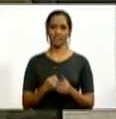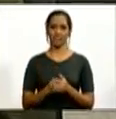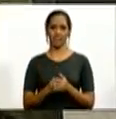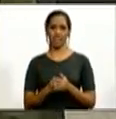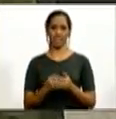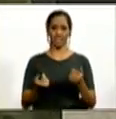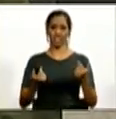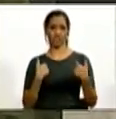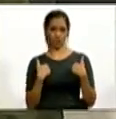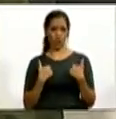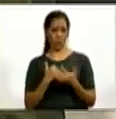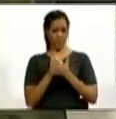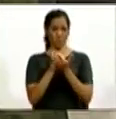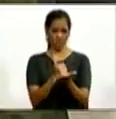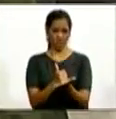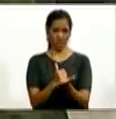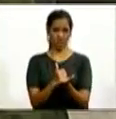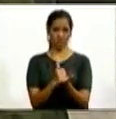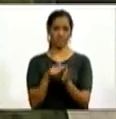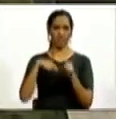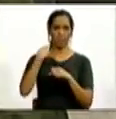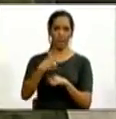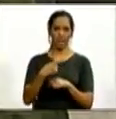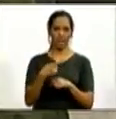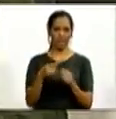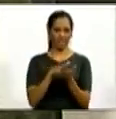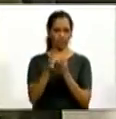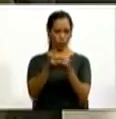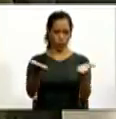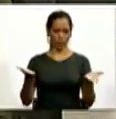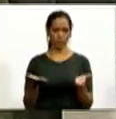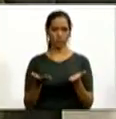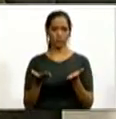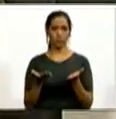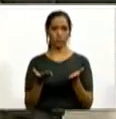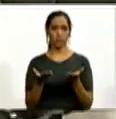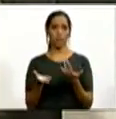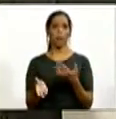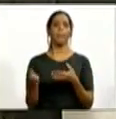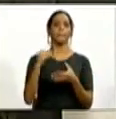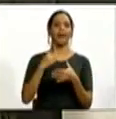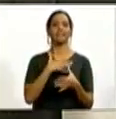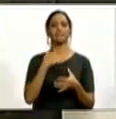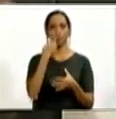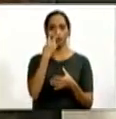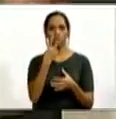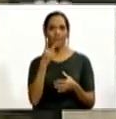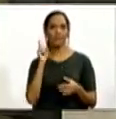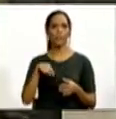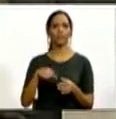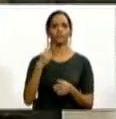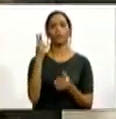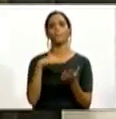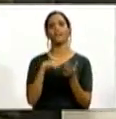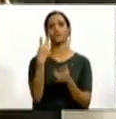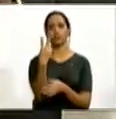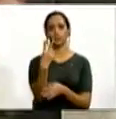soy el que lo va a salvar cuando después de que pasa todo esto. Aparte que quiero que se vea también 2002,